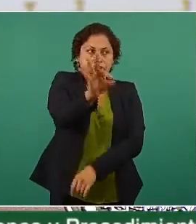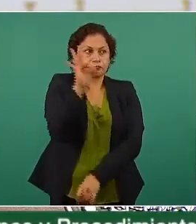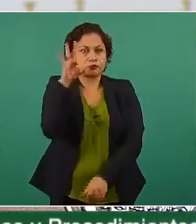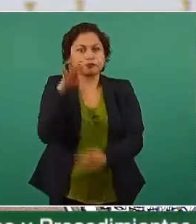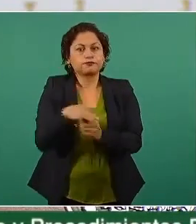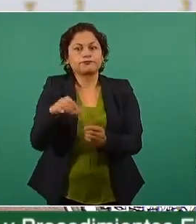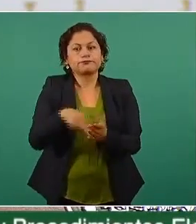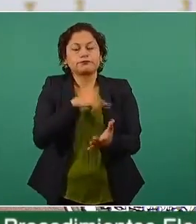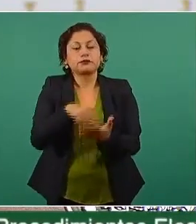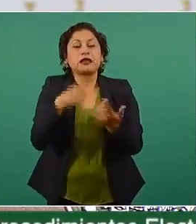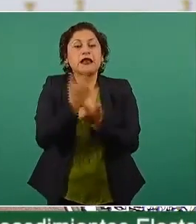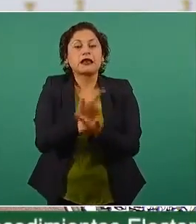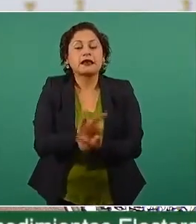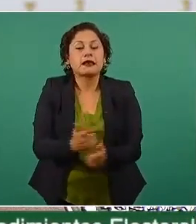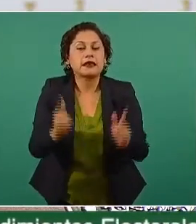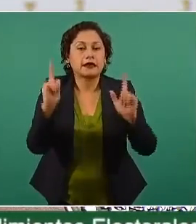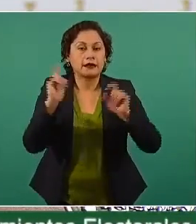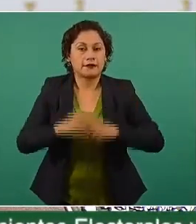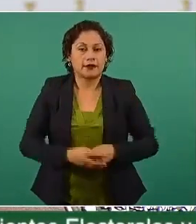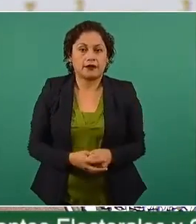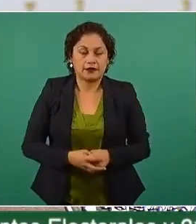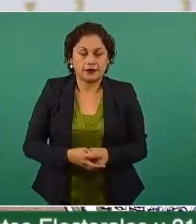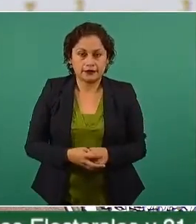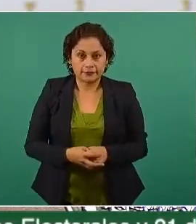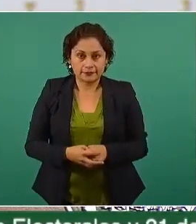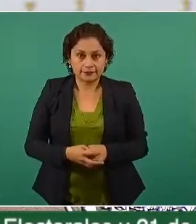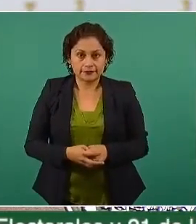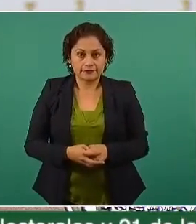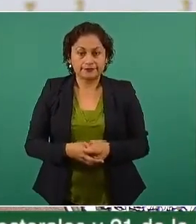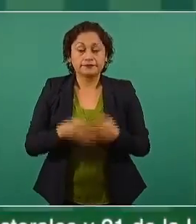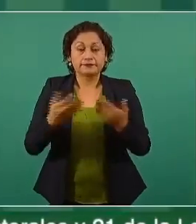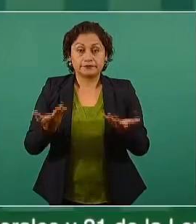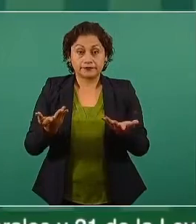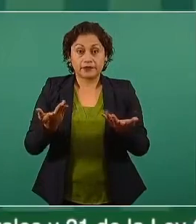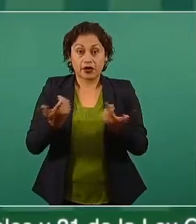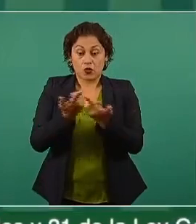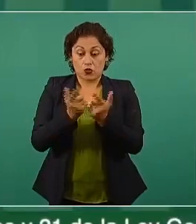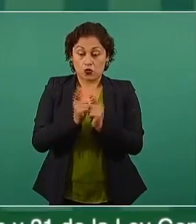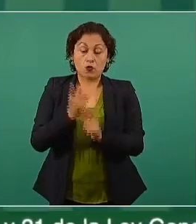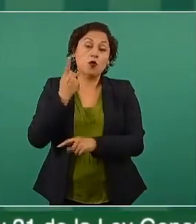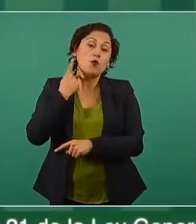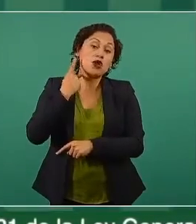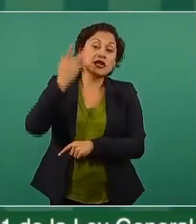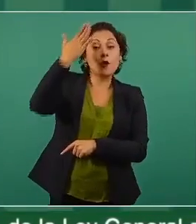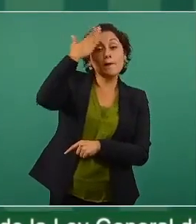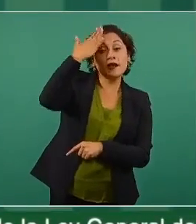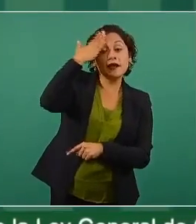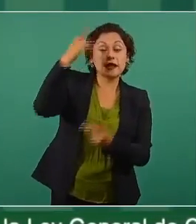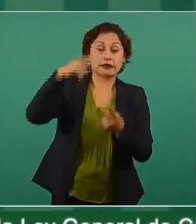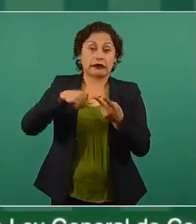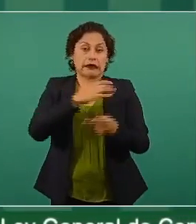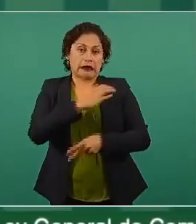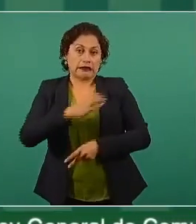Aunque estén nerviosos los dirigentes de los partidos, los políticos,